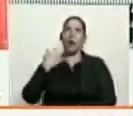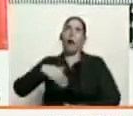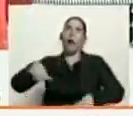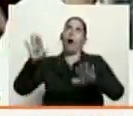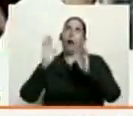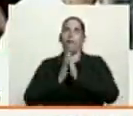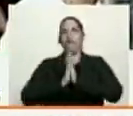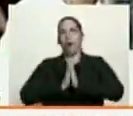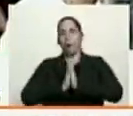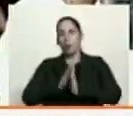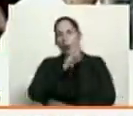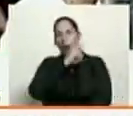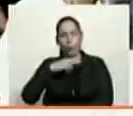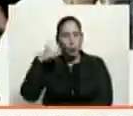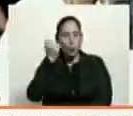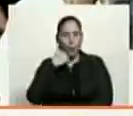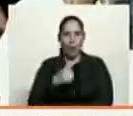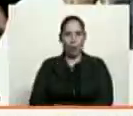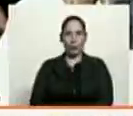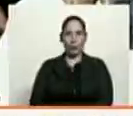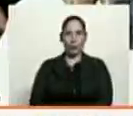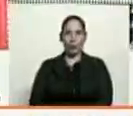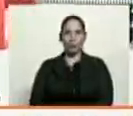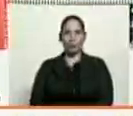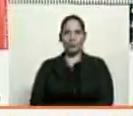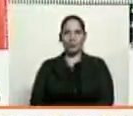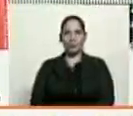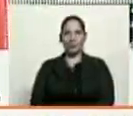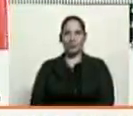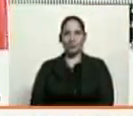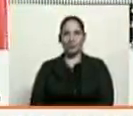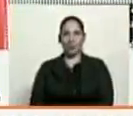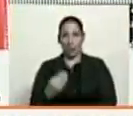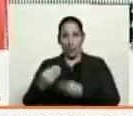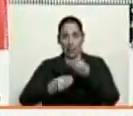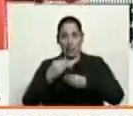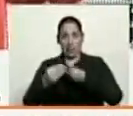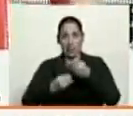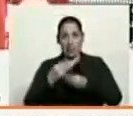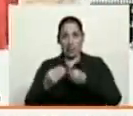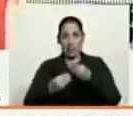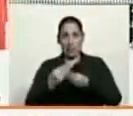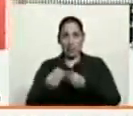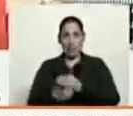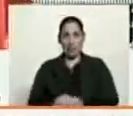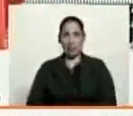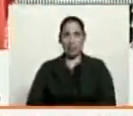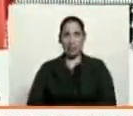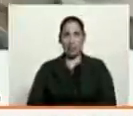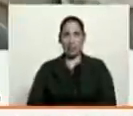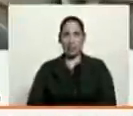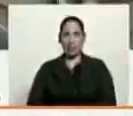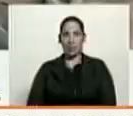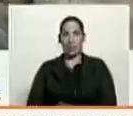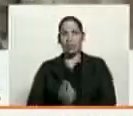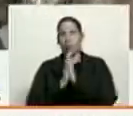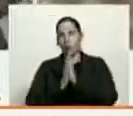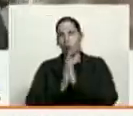que es tan sabrosa, vale? ¿Ah? Yo le hice un reto a la señora María Corina, el reto a la pepa de mango, pues.